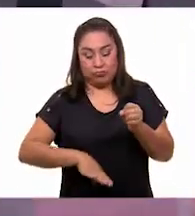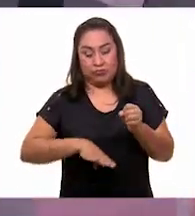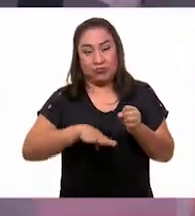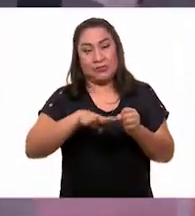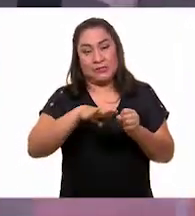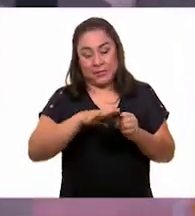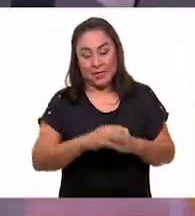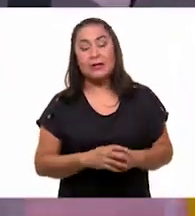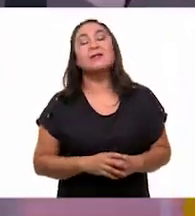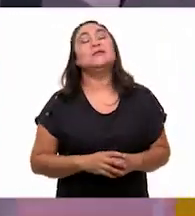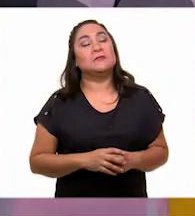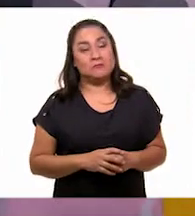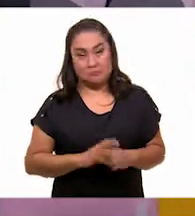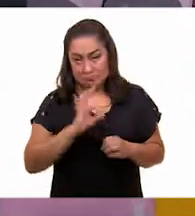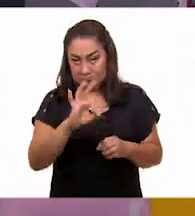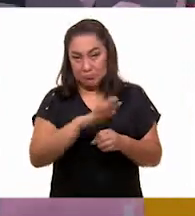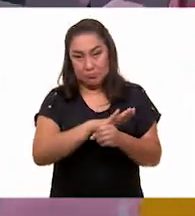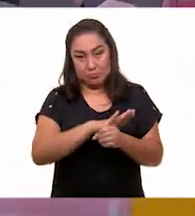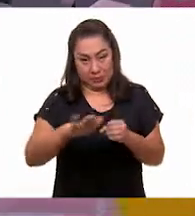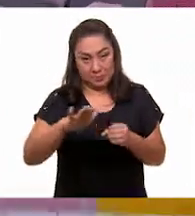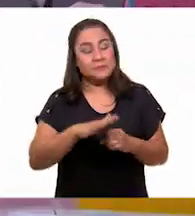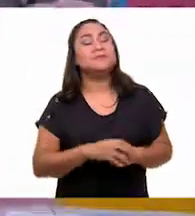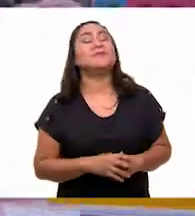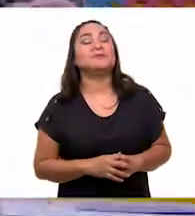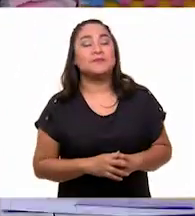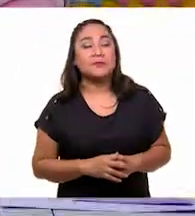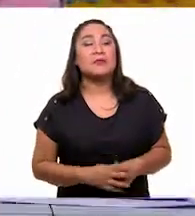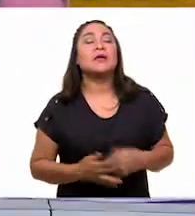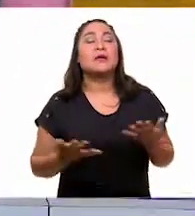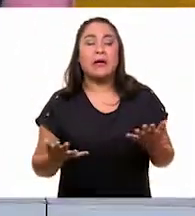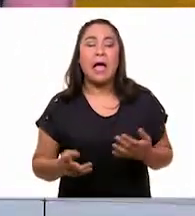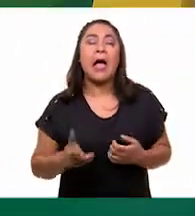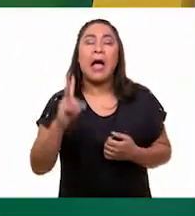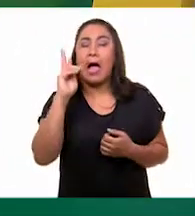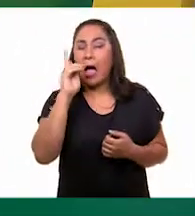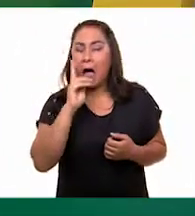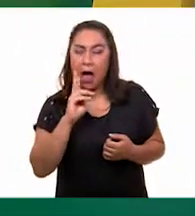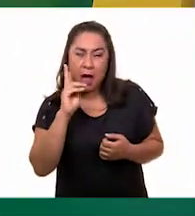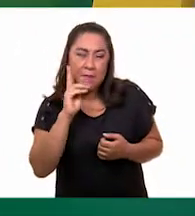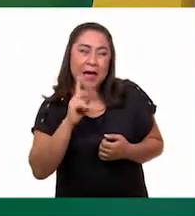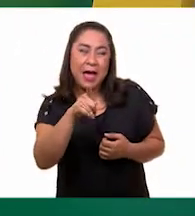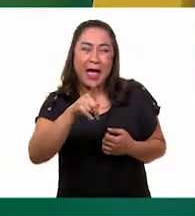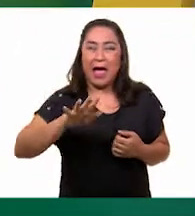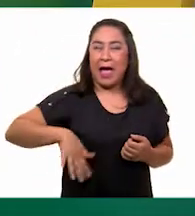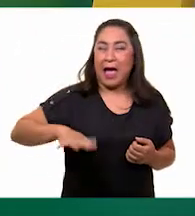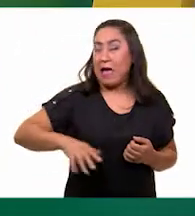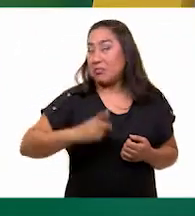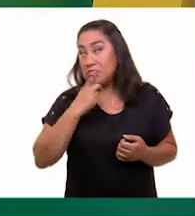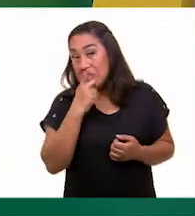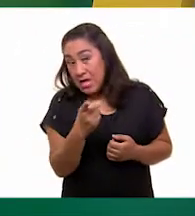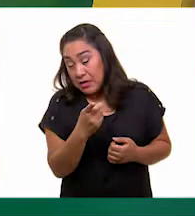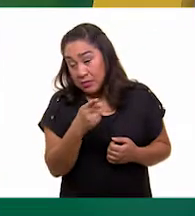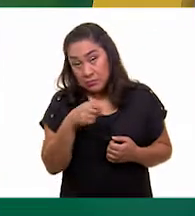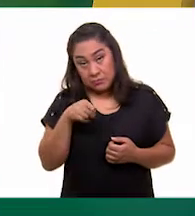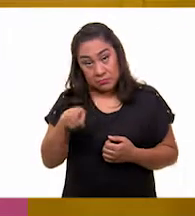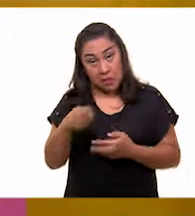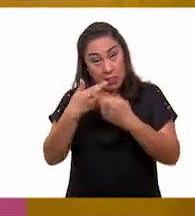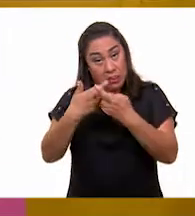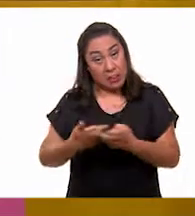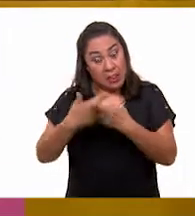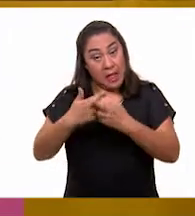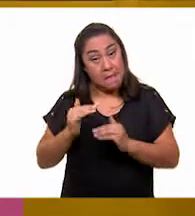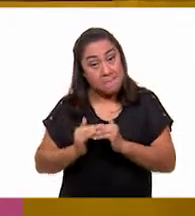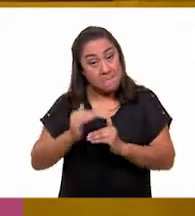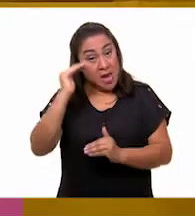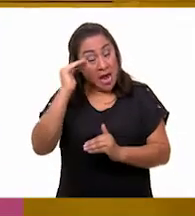bien. ¿De acuerdo? Bien. Y está llena. Así es. Ahora, vamos a comprobar lo que ustedes decían de que esta botella le cabe más. Y lo que